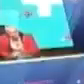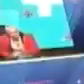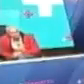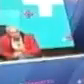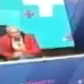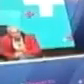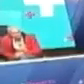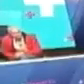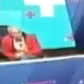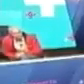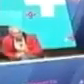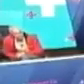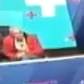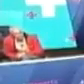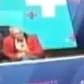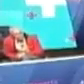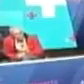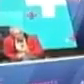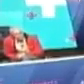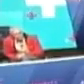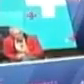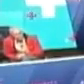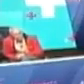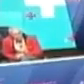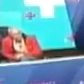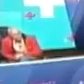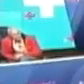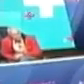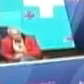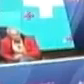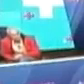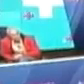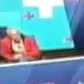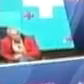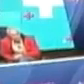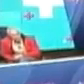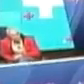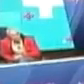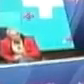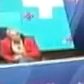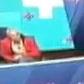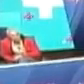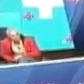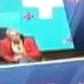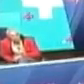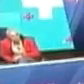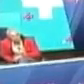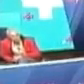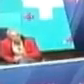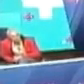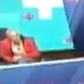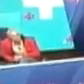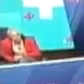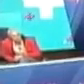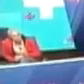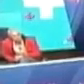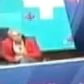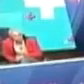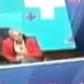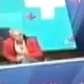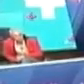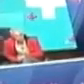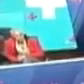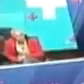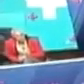entonces con Ernesto. ¿Dónde está Ernesto? Ernesto es uno de los creadores de este taller. Hola, presidente, ¿cómo está? Ernesto, ¿tú te formaste